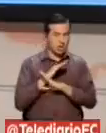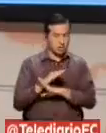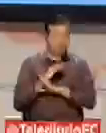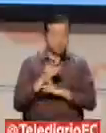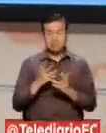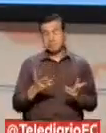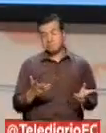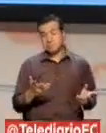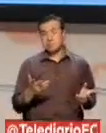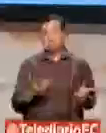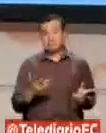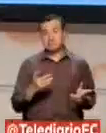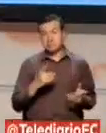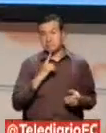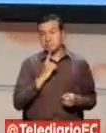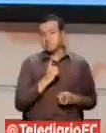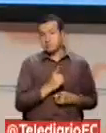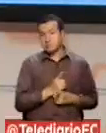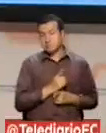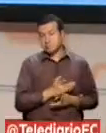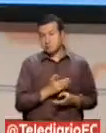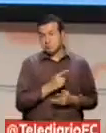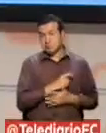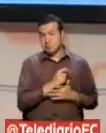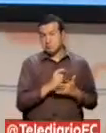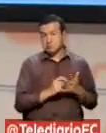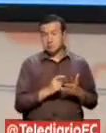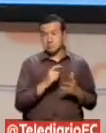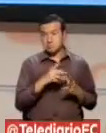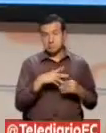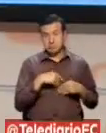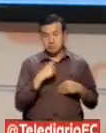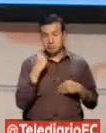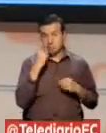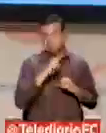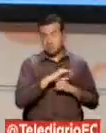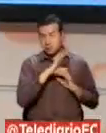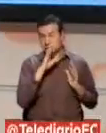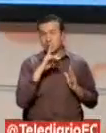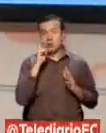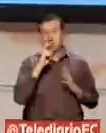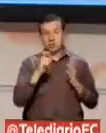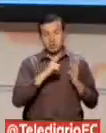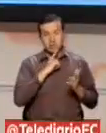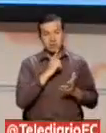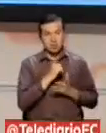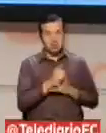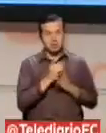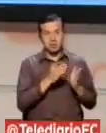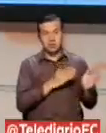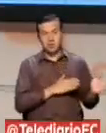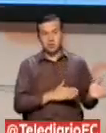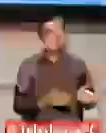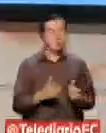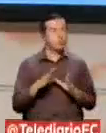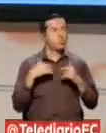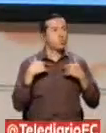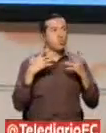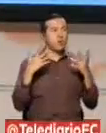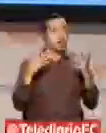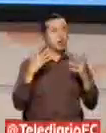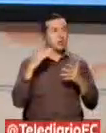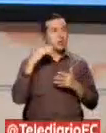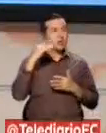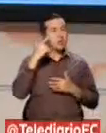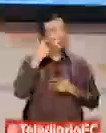Y me parece que, si bien esto no ha sido necesariamente bien entendido, era necesario en términos de que no existe el día de